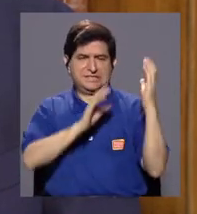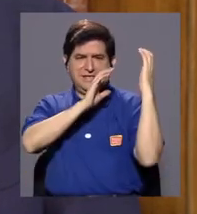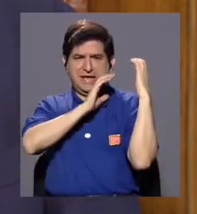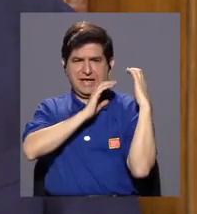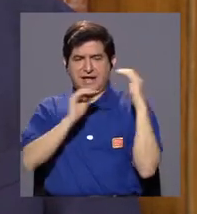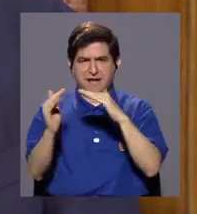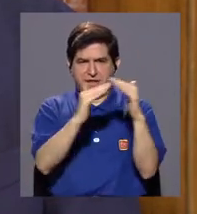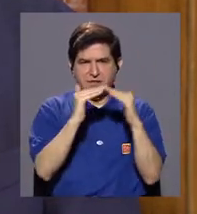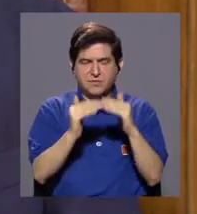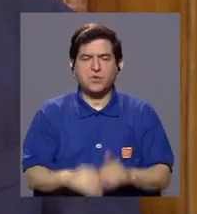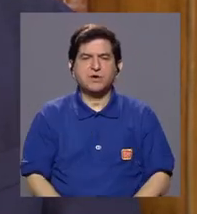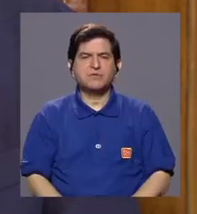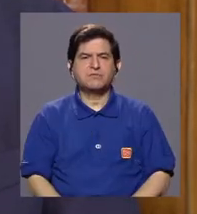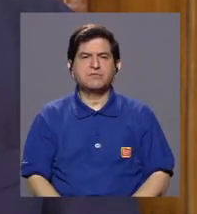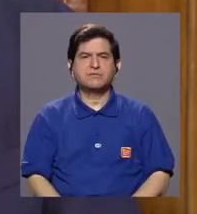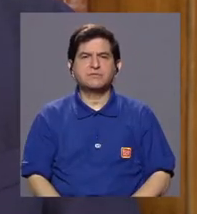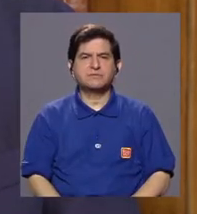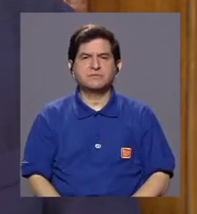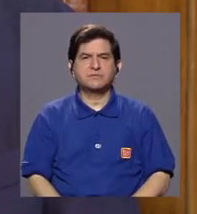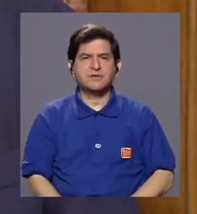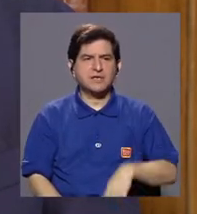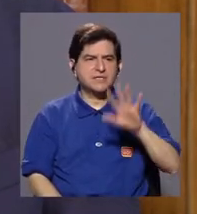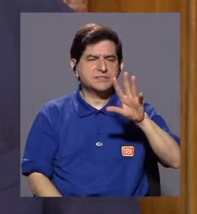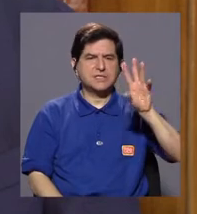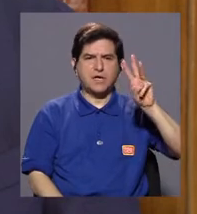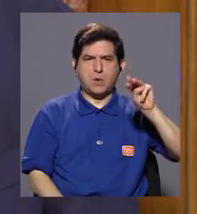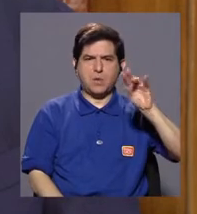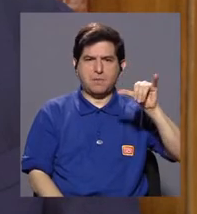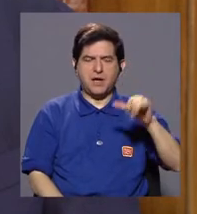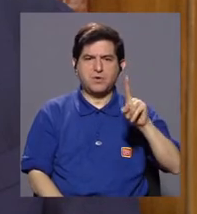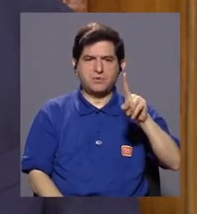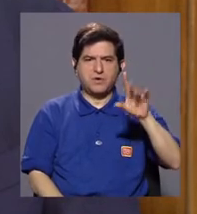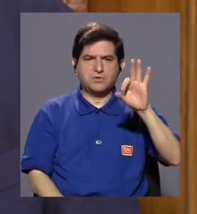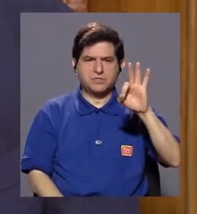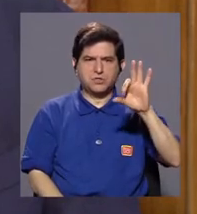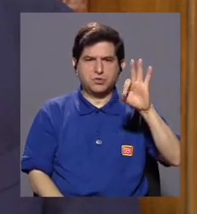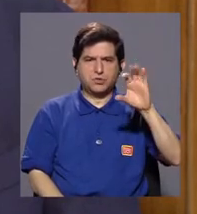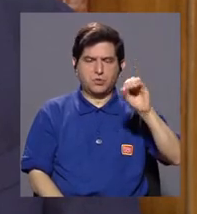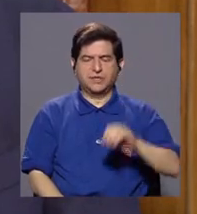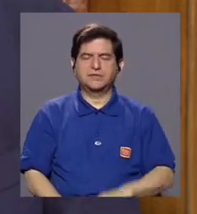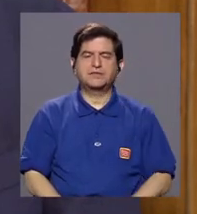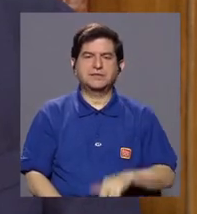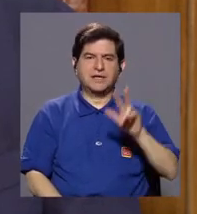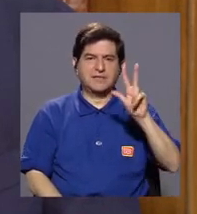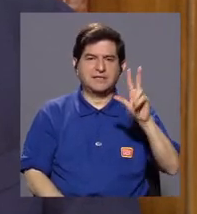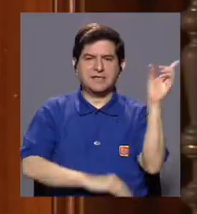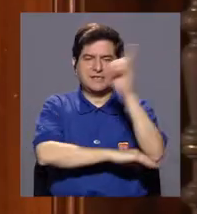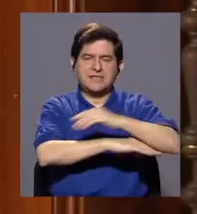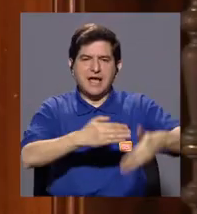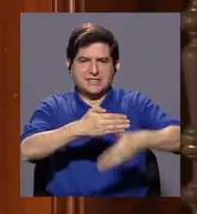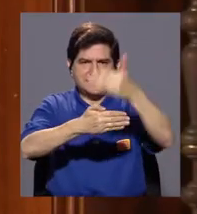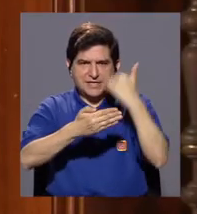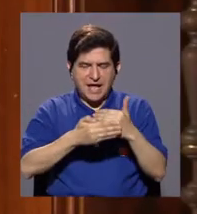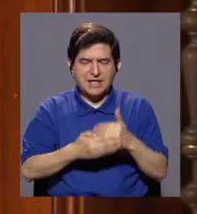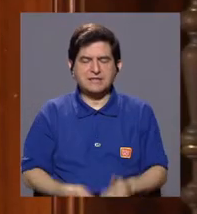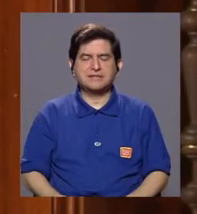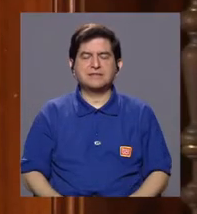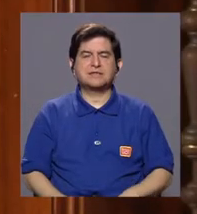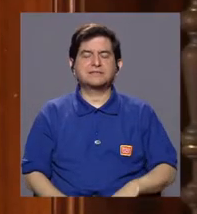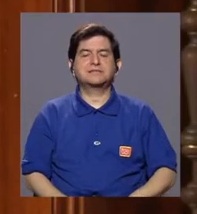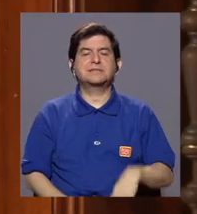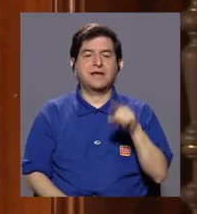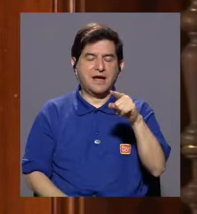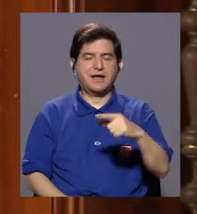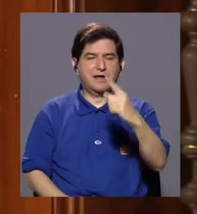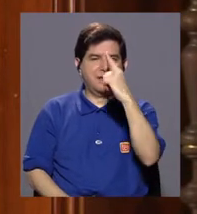pueblo el 5 de mayo de 1990, 3 días antes de entregarle a